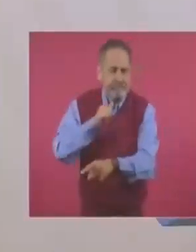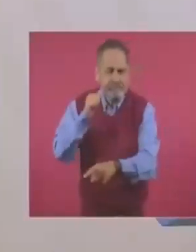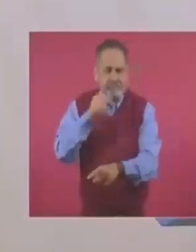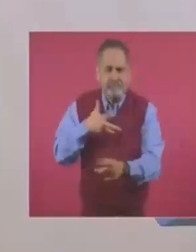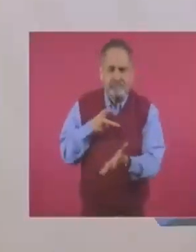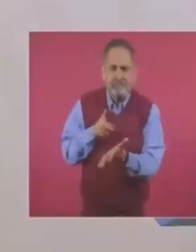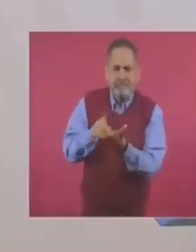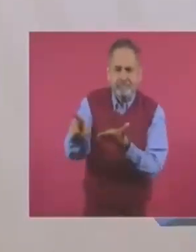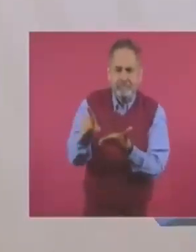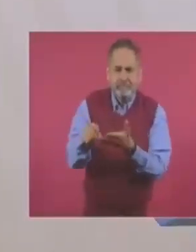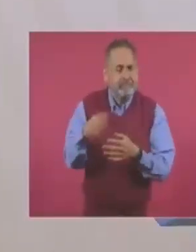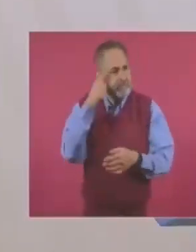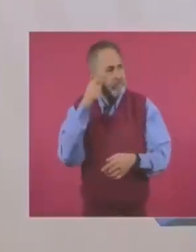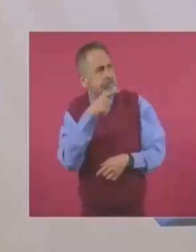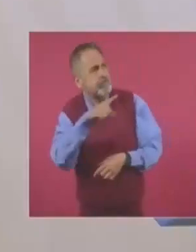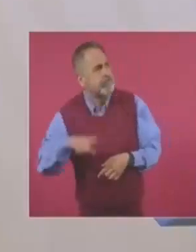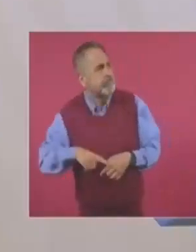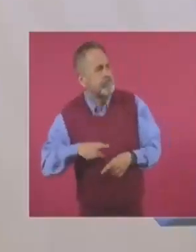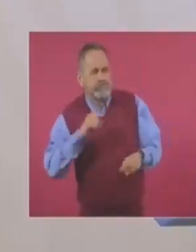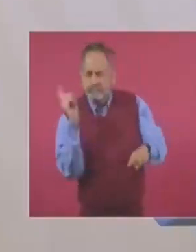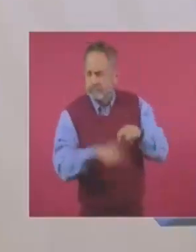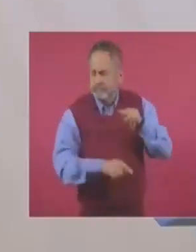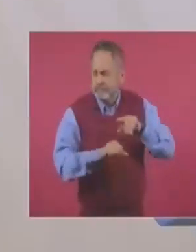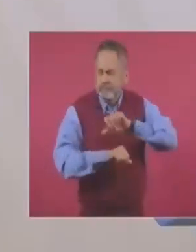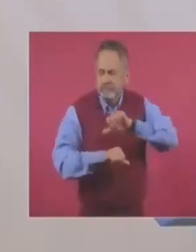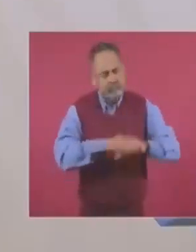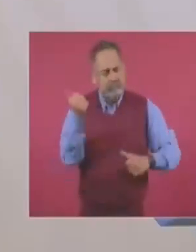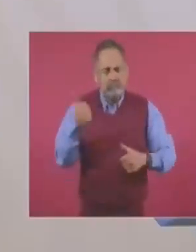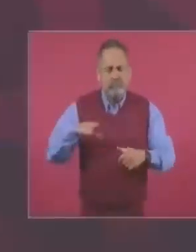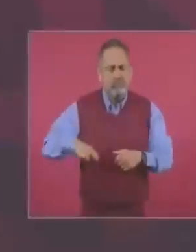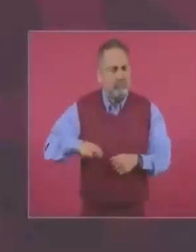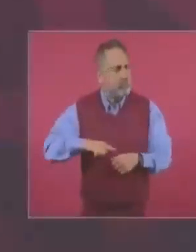revista Contralínea en torno a este financiamiento